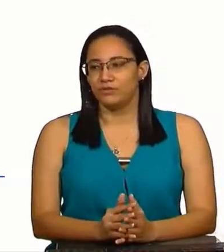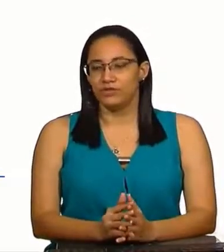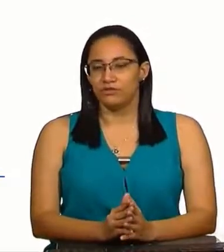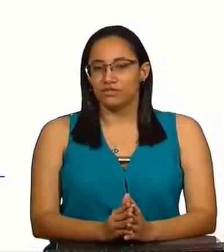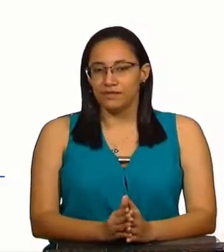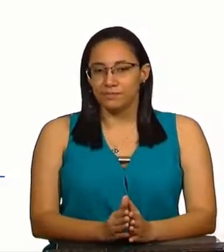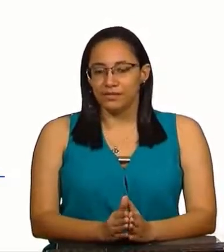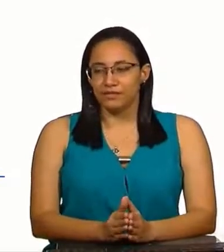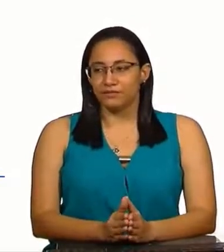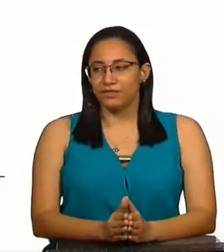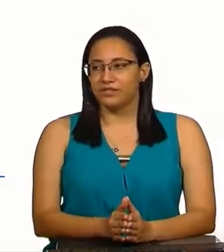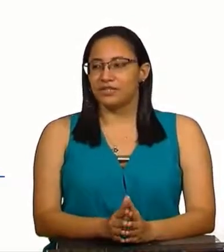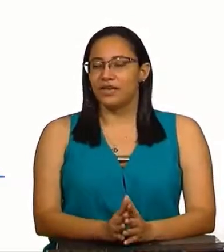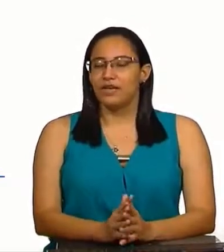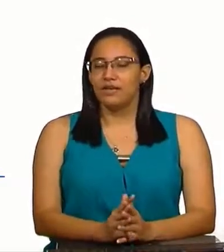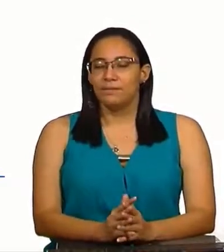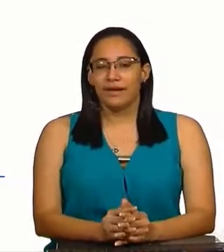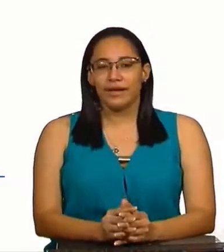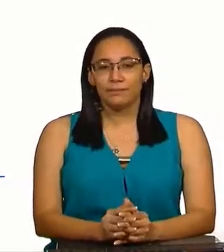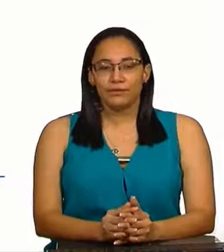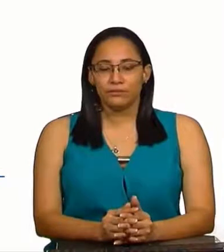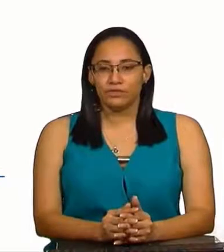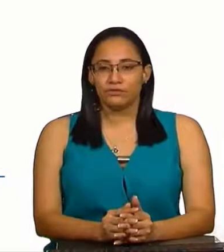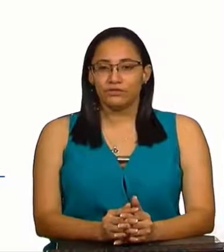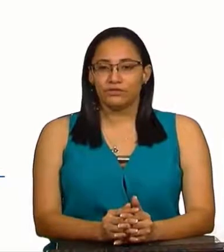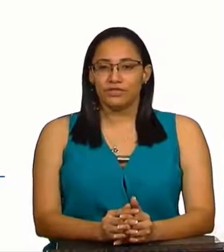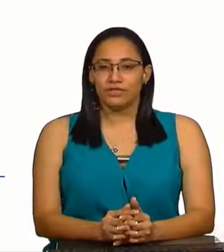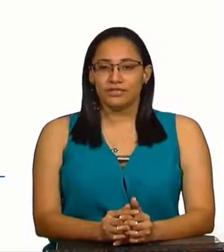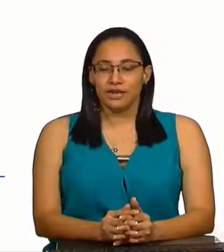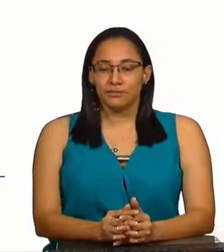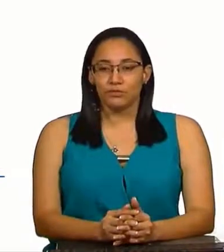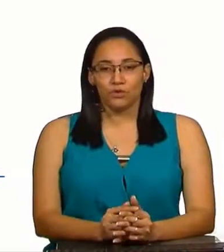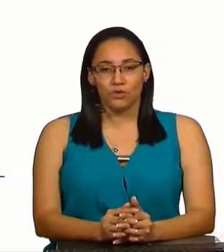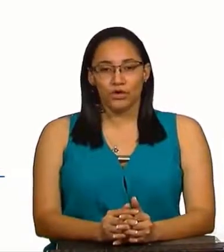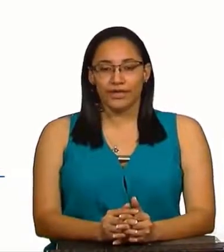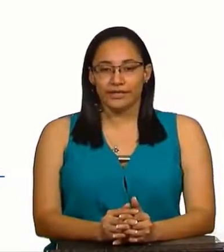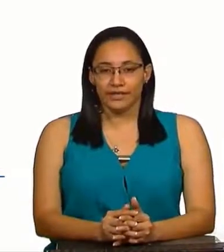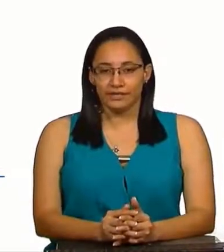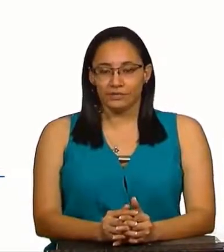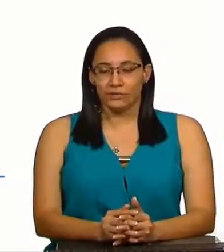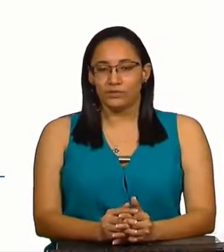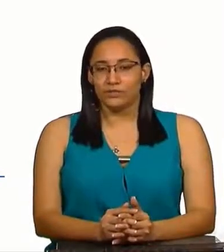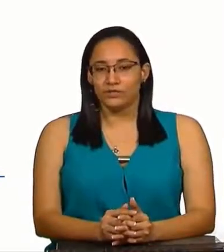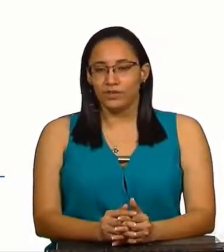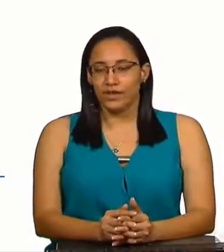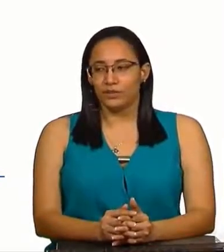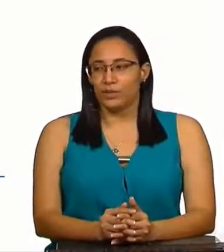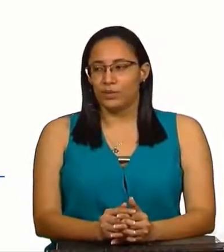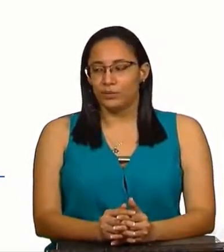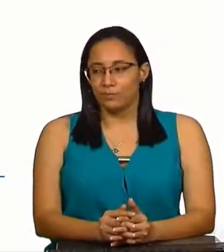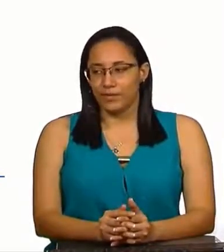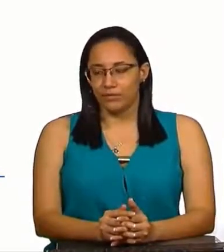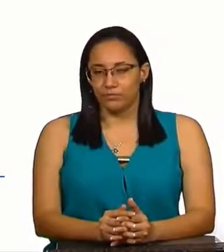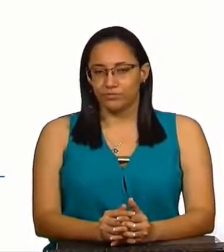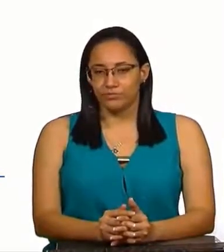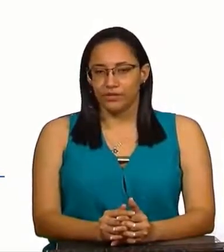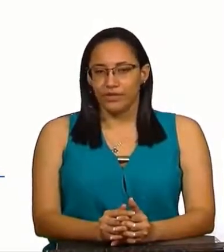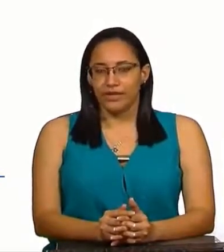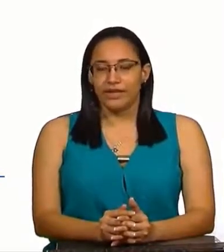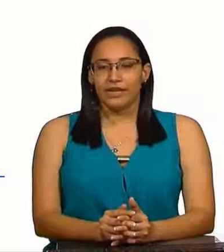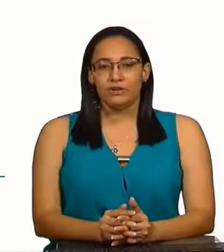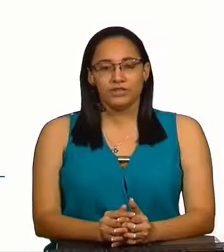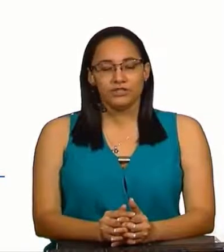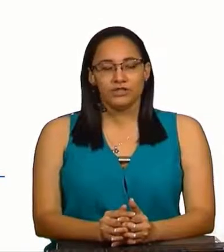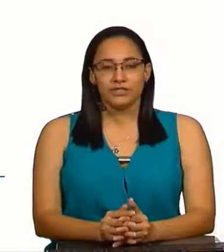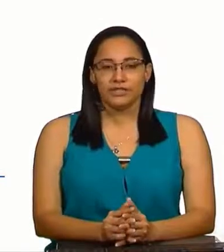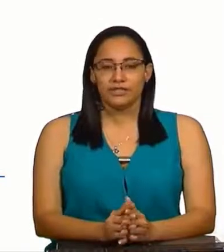hacer preguntas. Si ustedes ven la diferencia, para la pregunta nosotros iniciamos con el can, luego va el sujeto y luego el verbo.